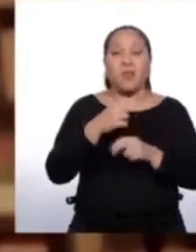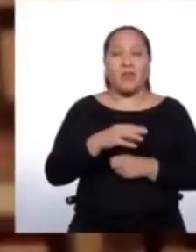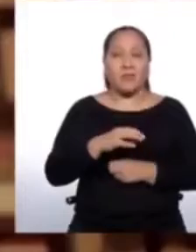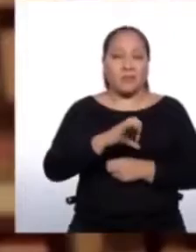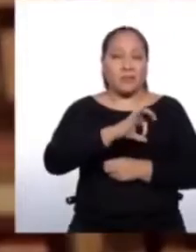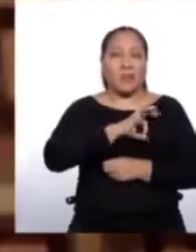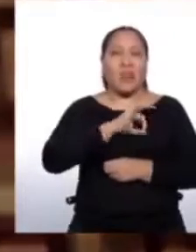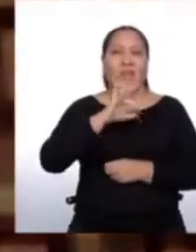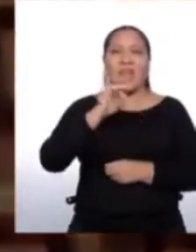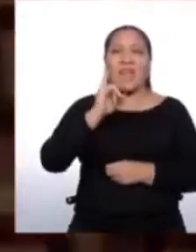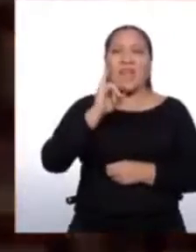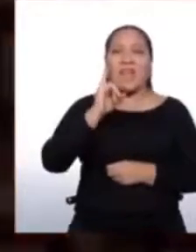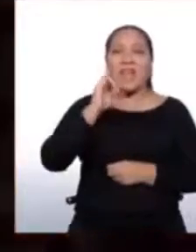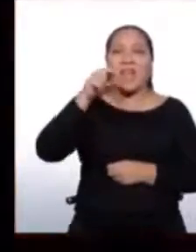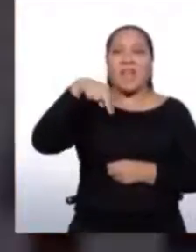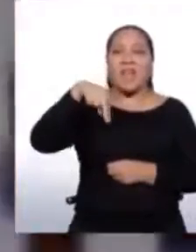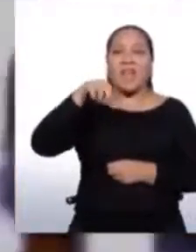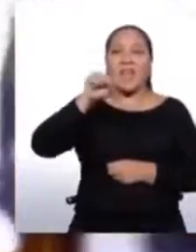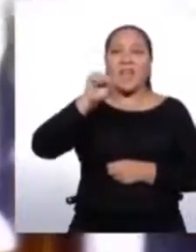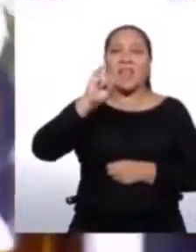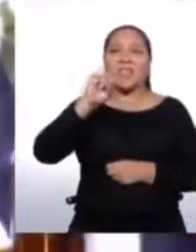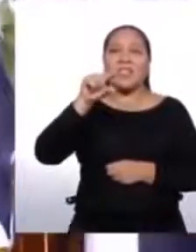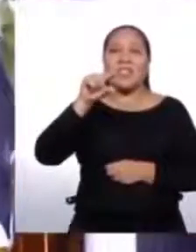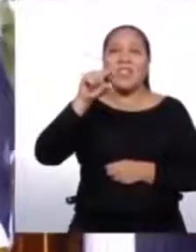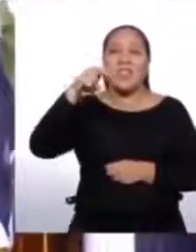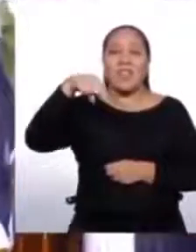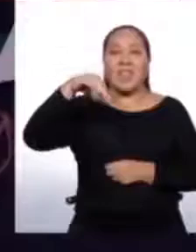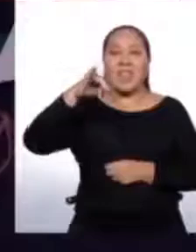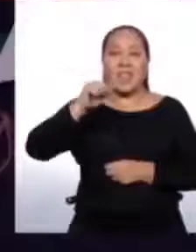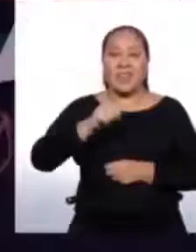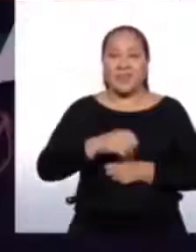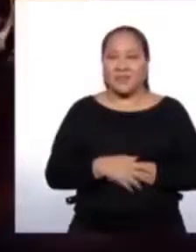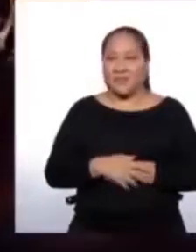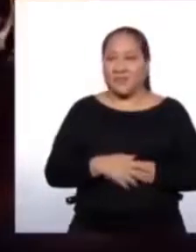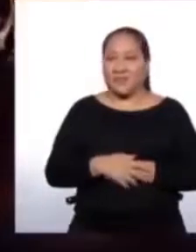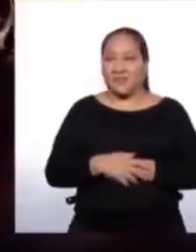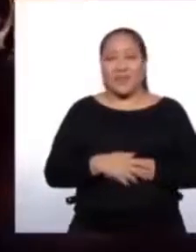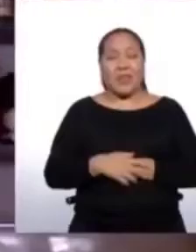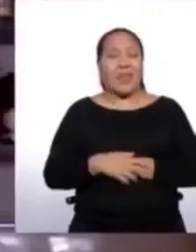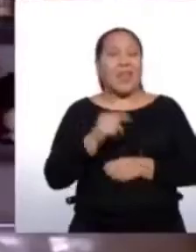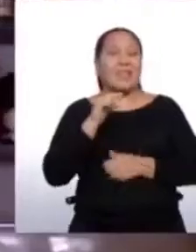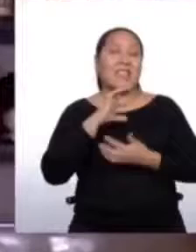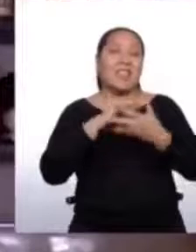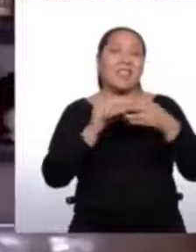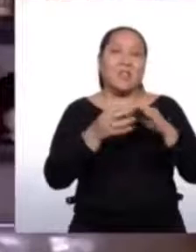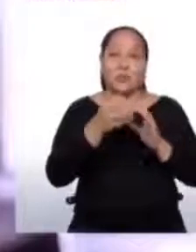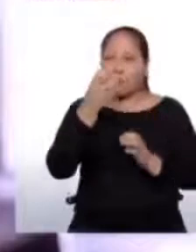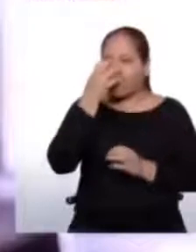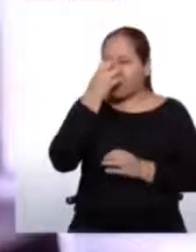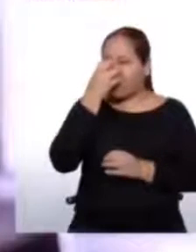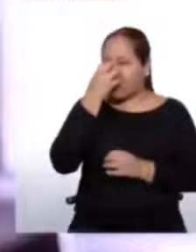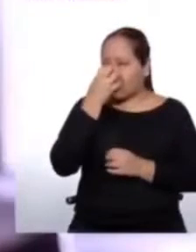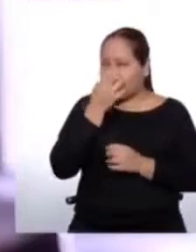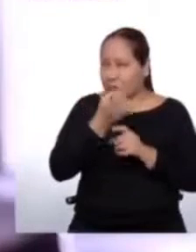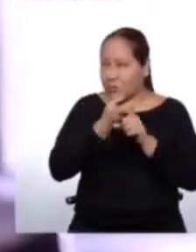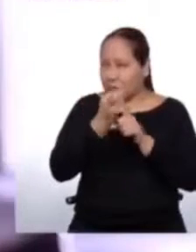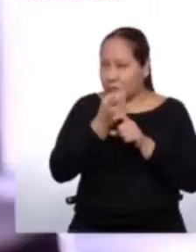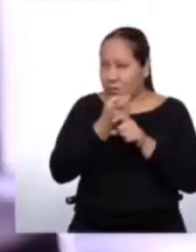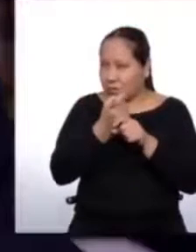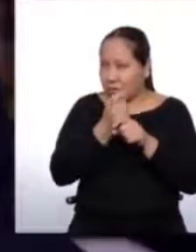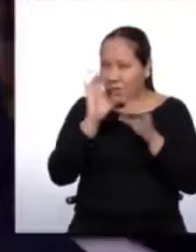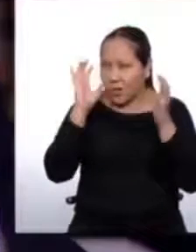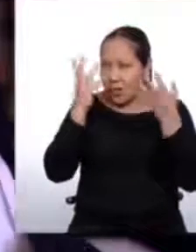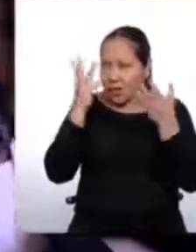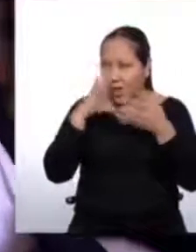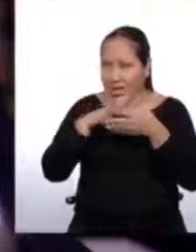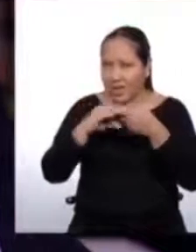El humor aparece de diferentes formas, es un humor irónico, en forma un poco ya de